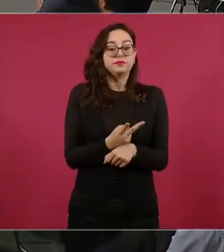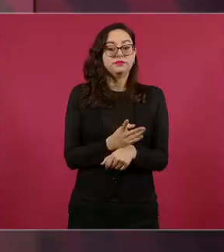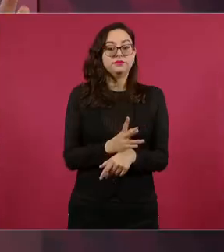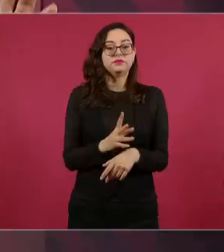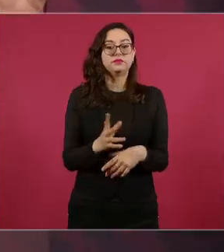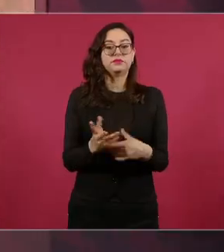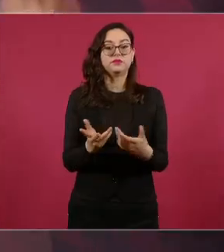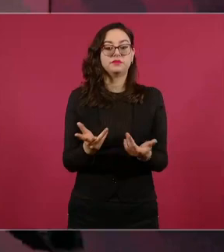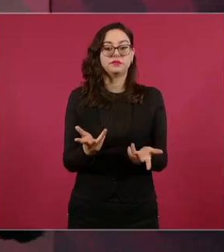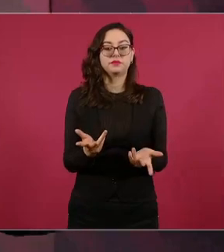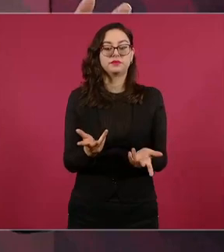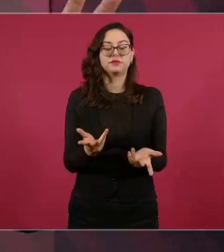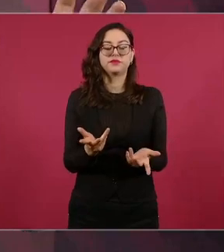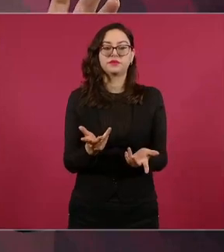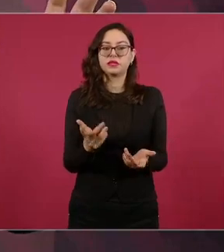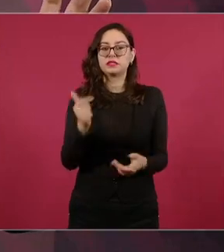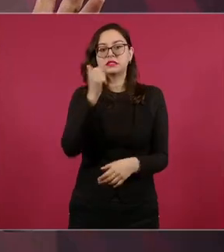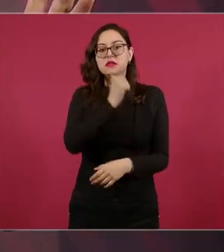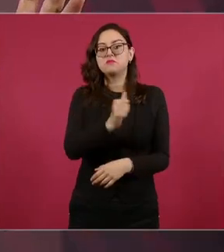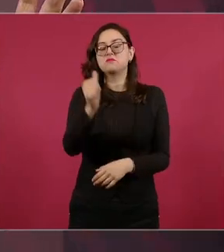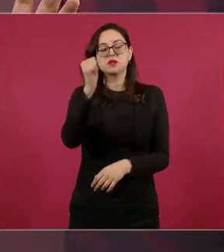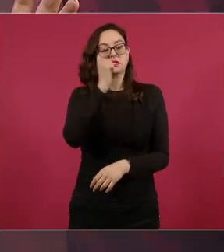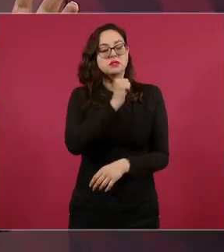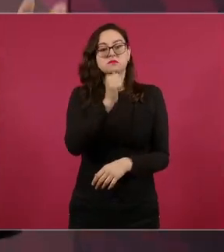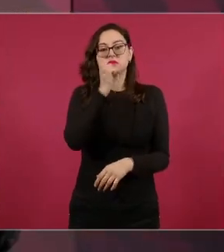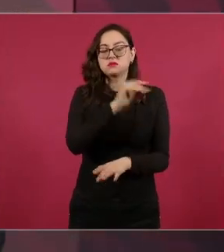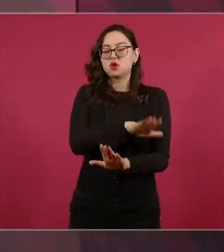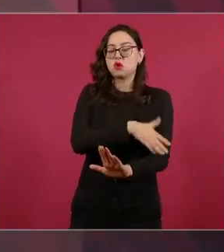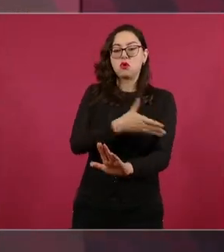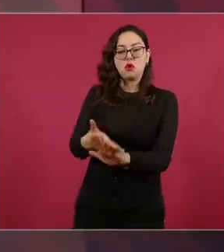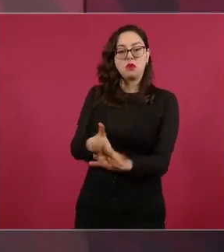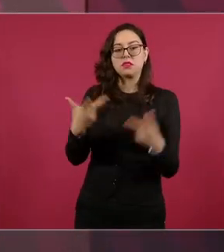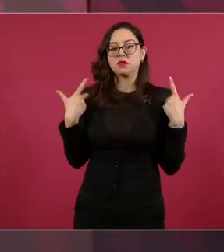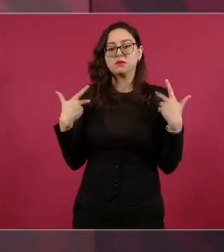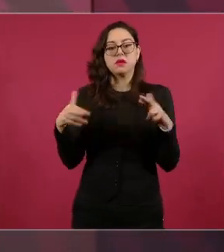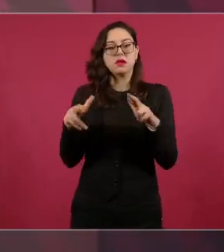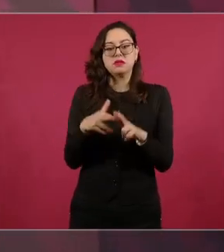la mala calidad de la educación.